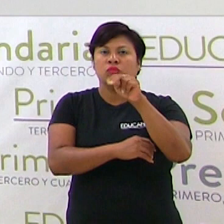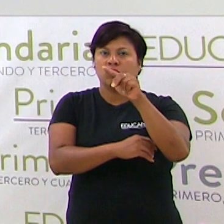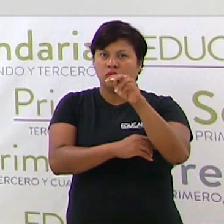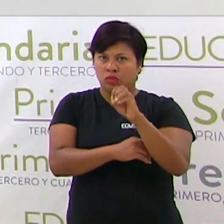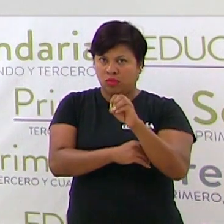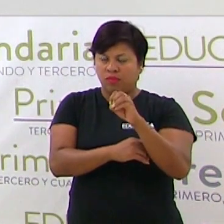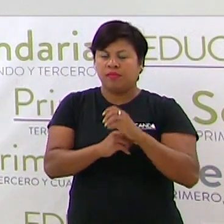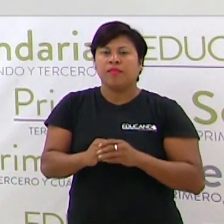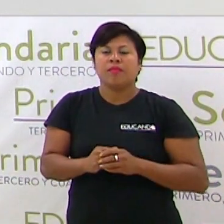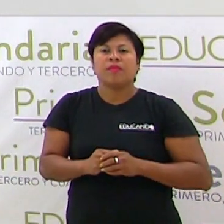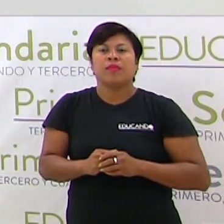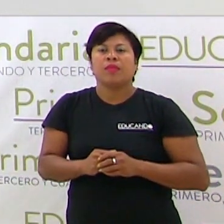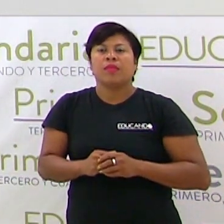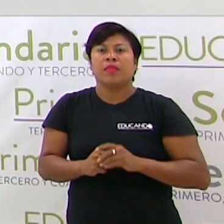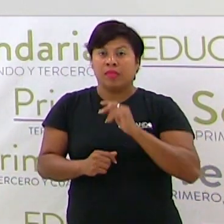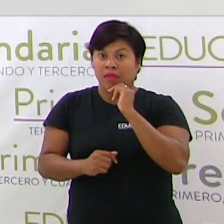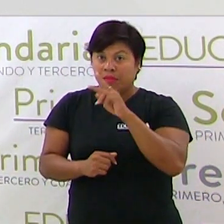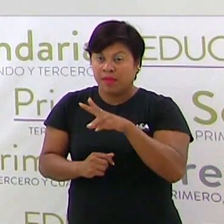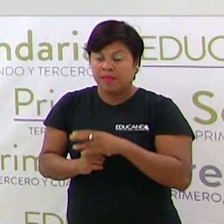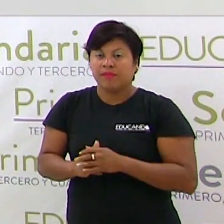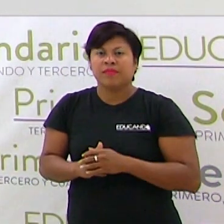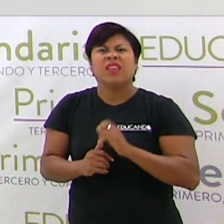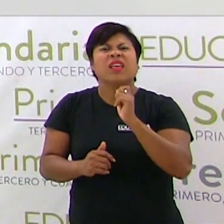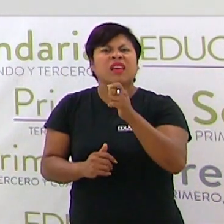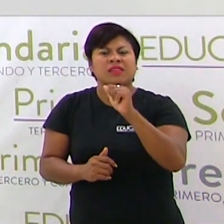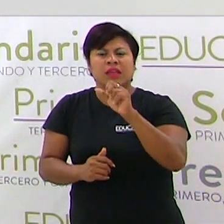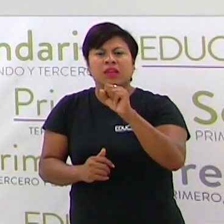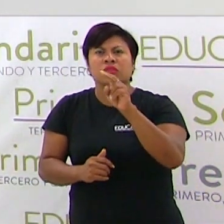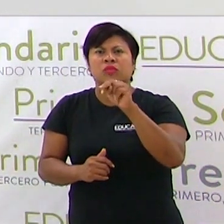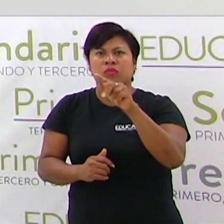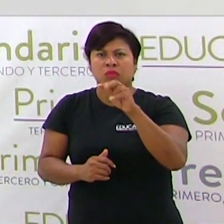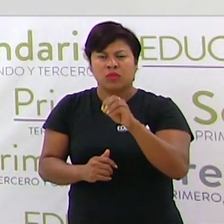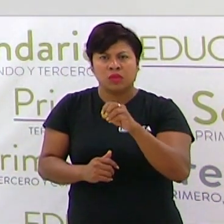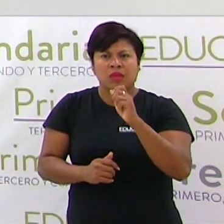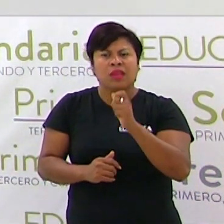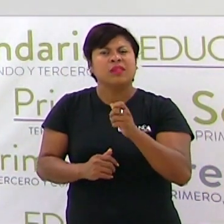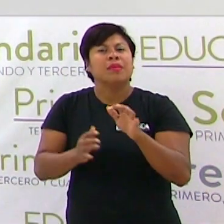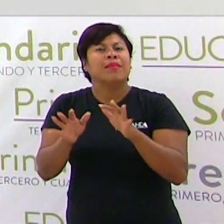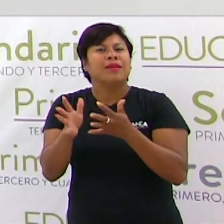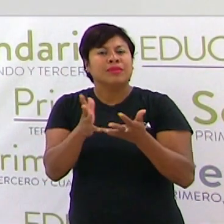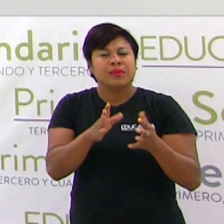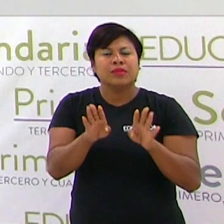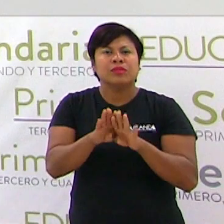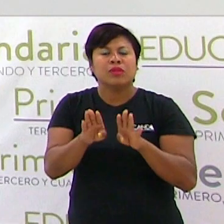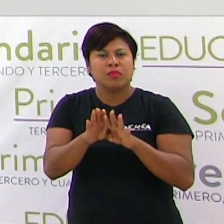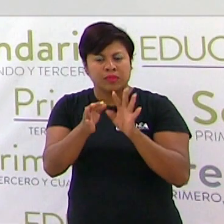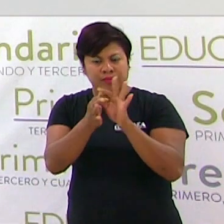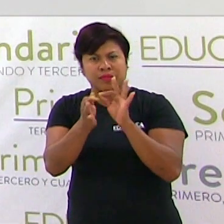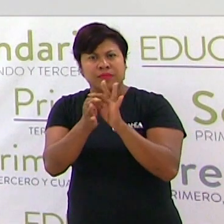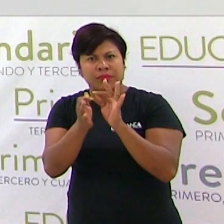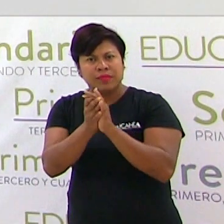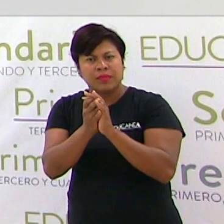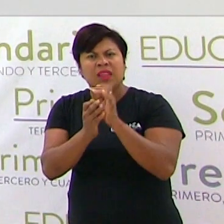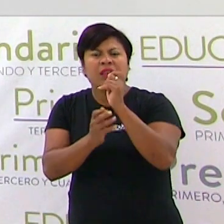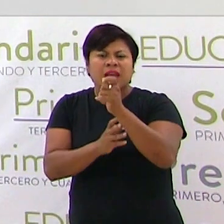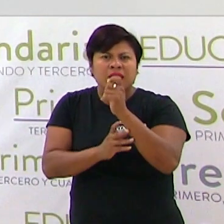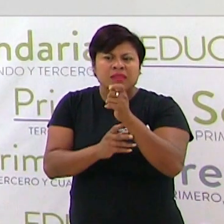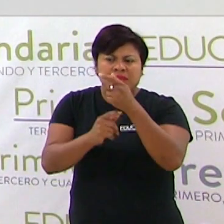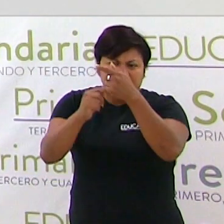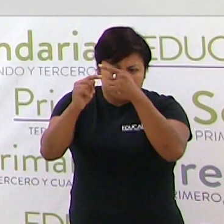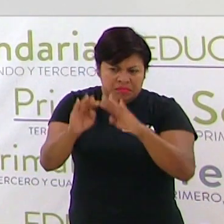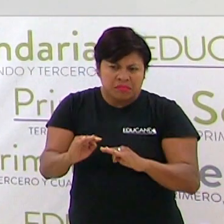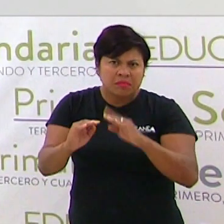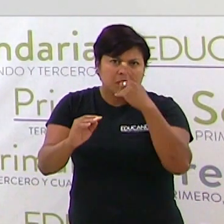¿verdad? Incluye el asunto. ¿Qué es el asunto? Pues es más o menos a grandes rasgos de qué se trata la